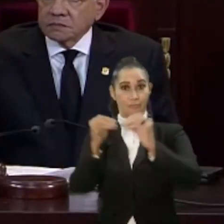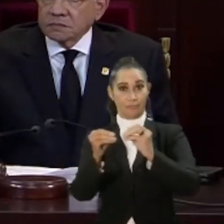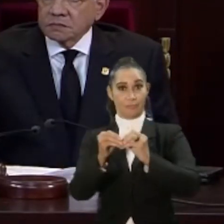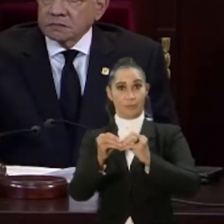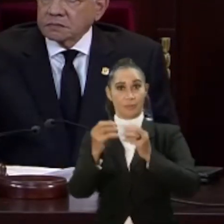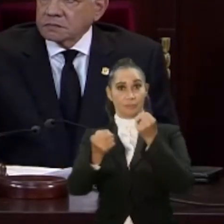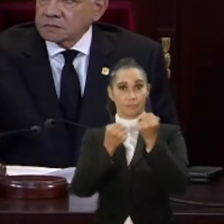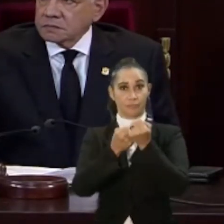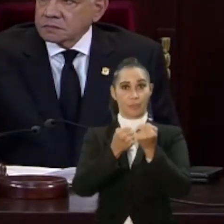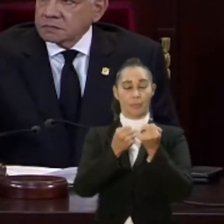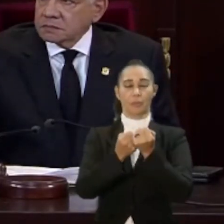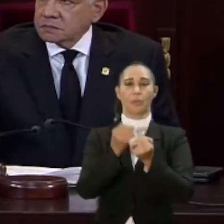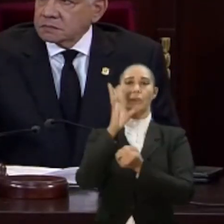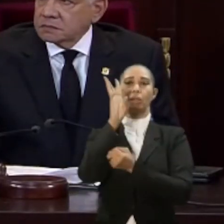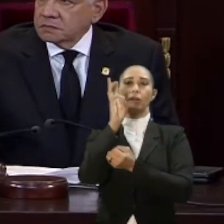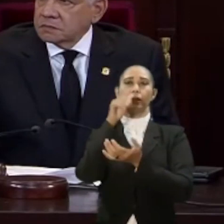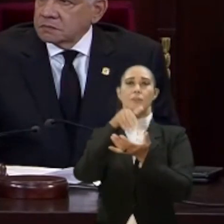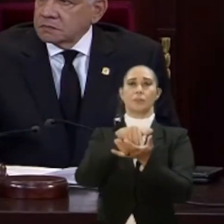que aportarán unas